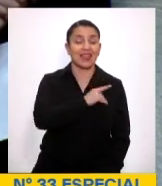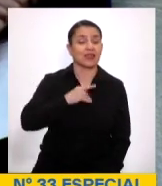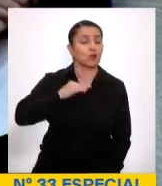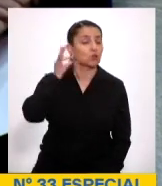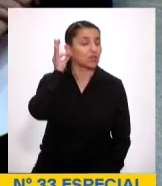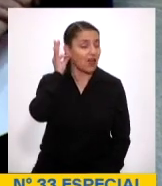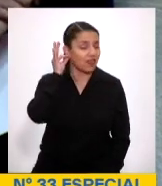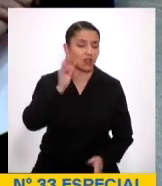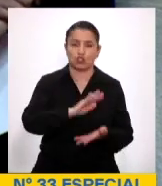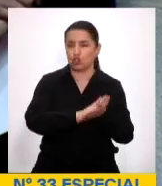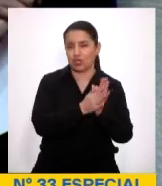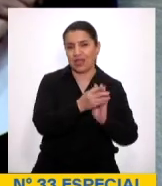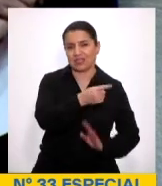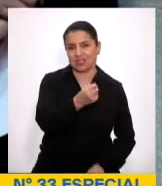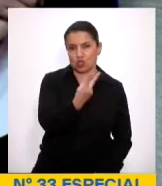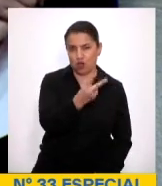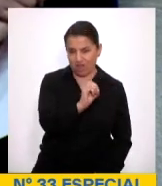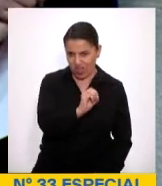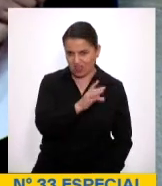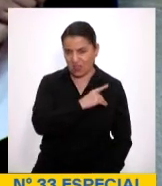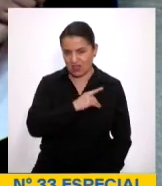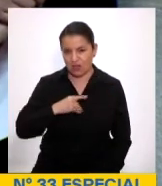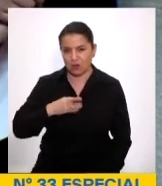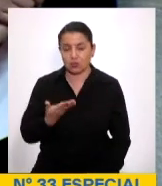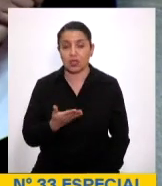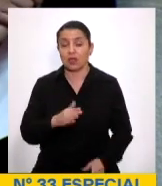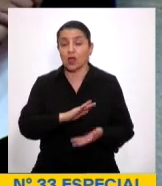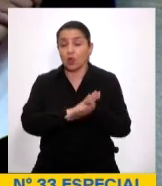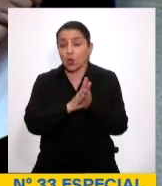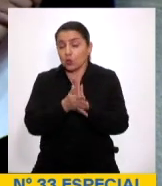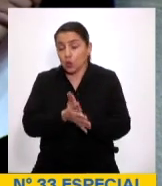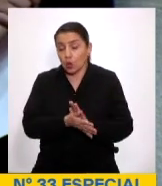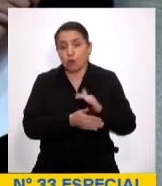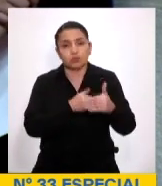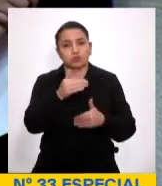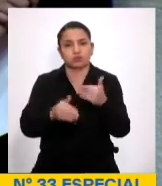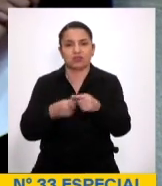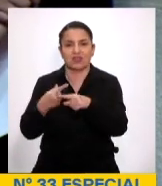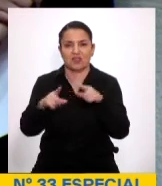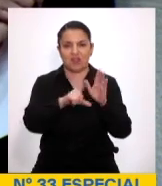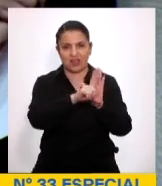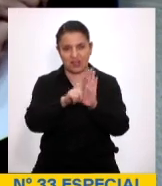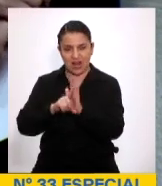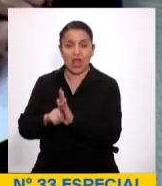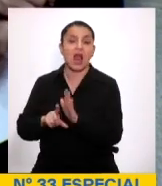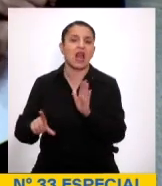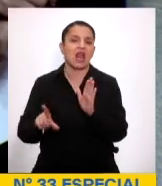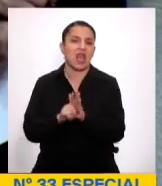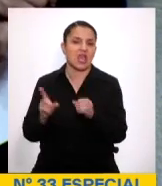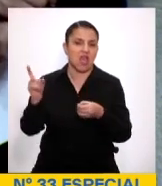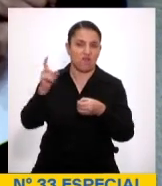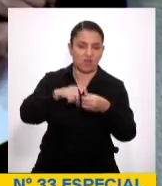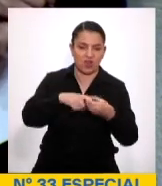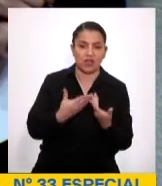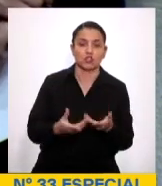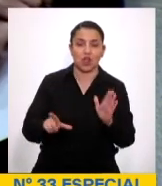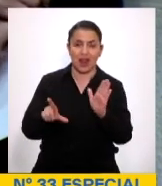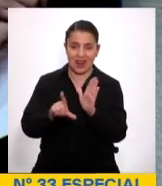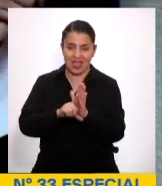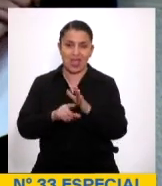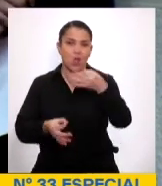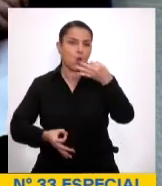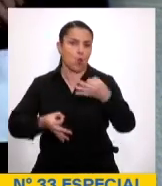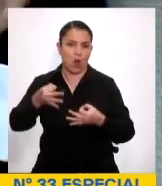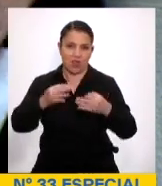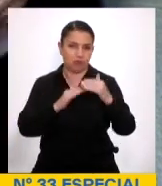escaños con todo en estos años se promulgaron distintas leyes como la ley de filiación la igualdad jurídica entre hombres y mujeres y la